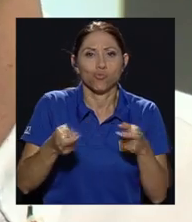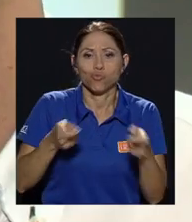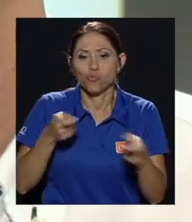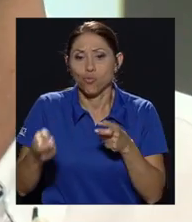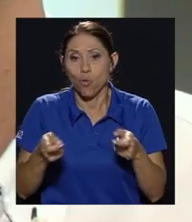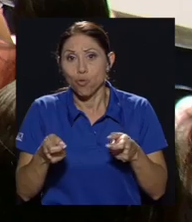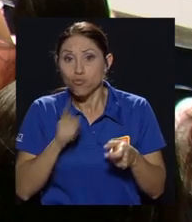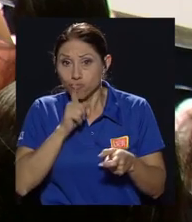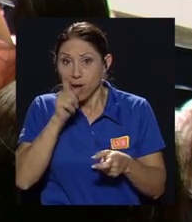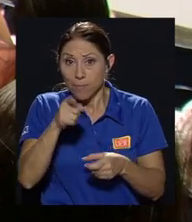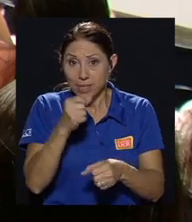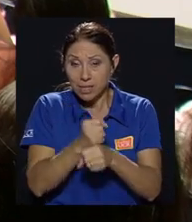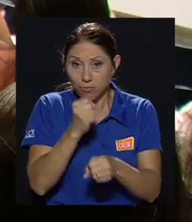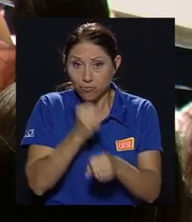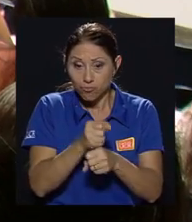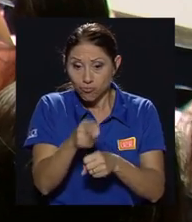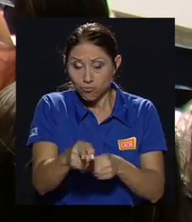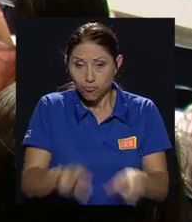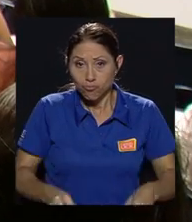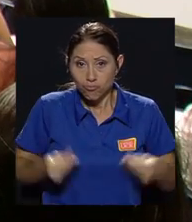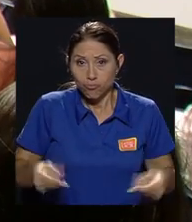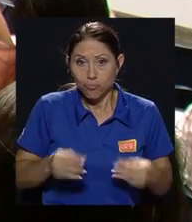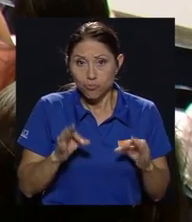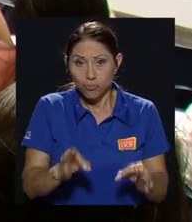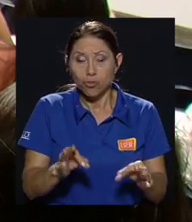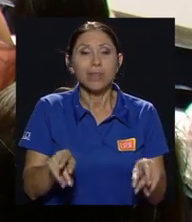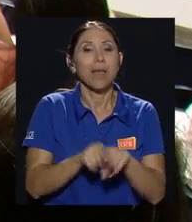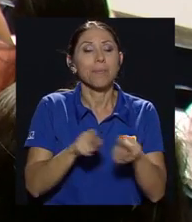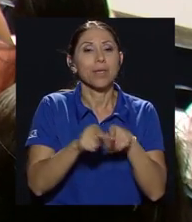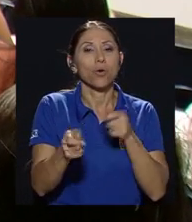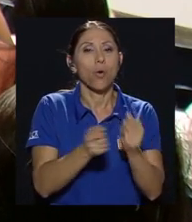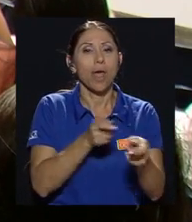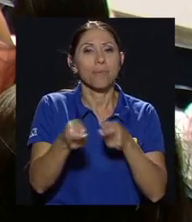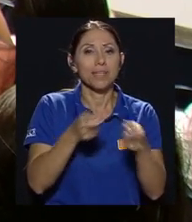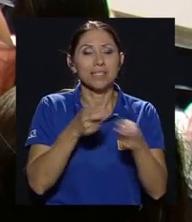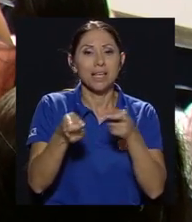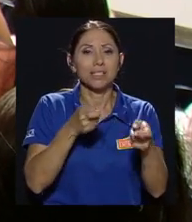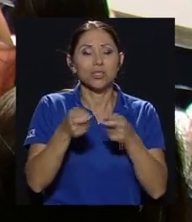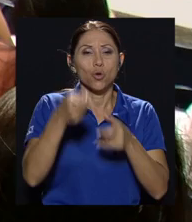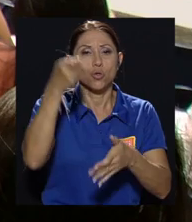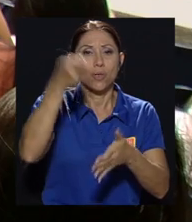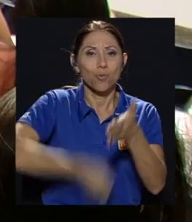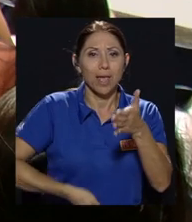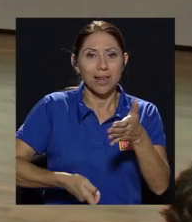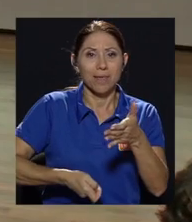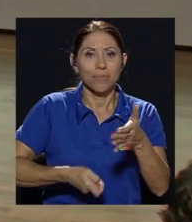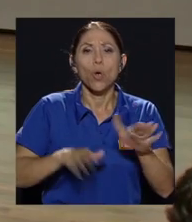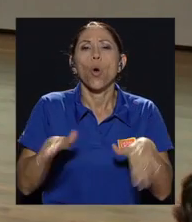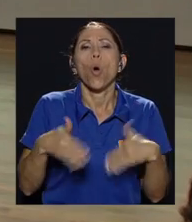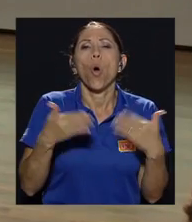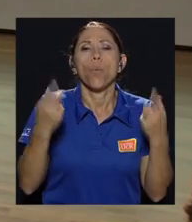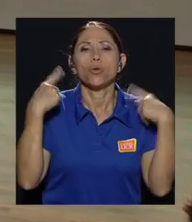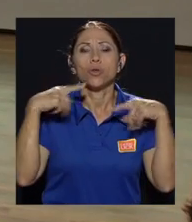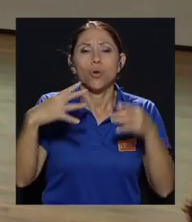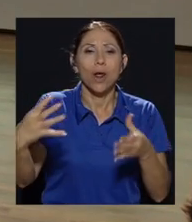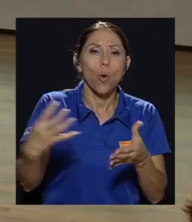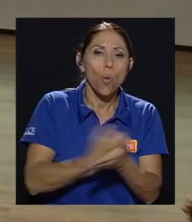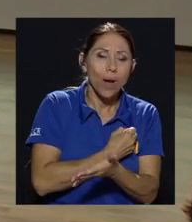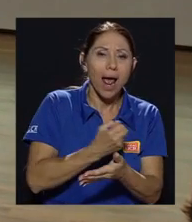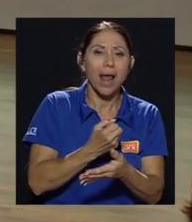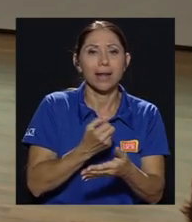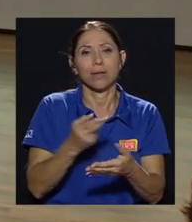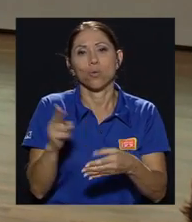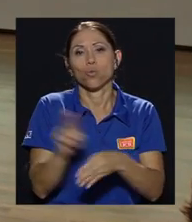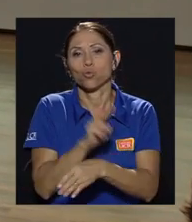de ese gasto público y también con la administración tributaria, es decir, cómo se logra cobrar, usar, administrar